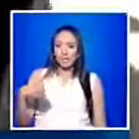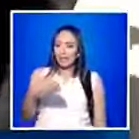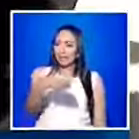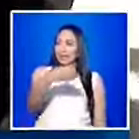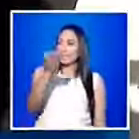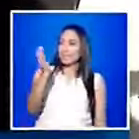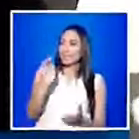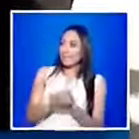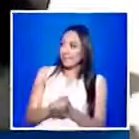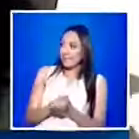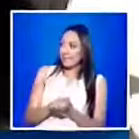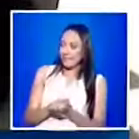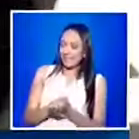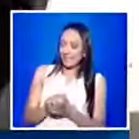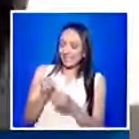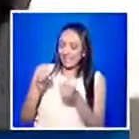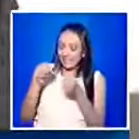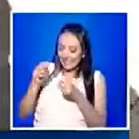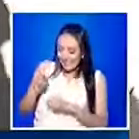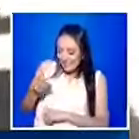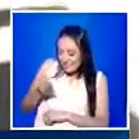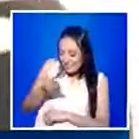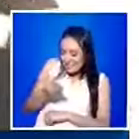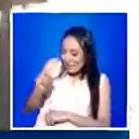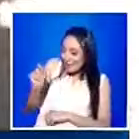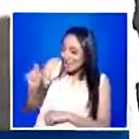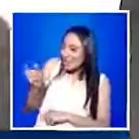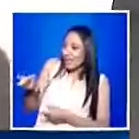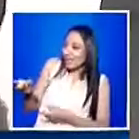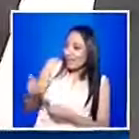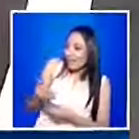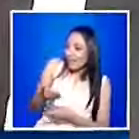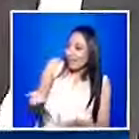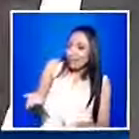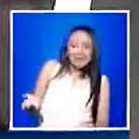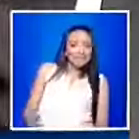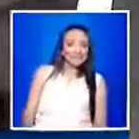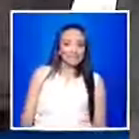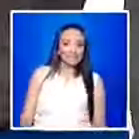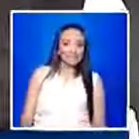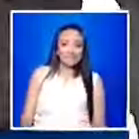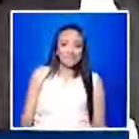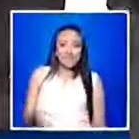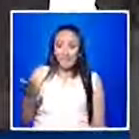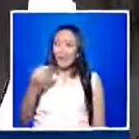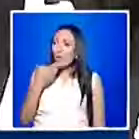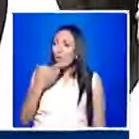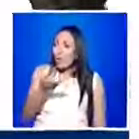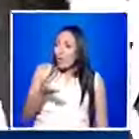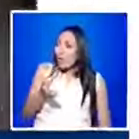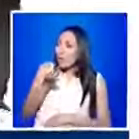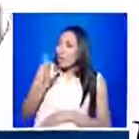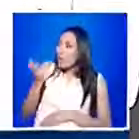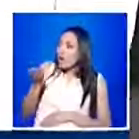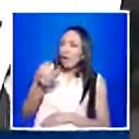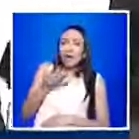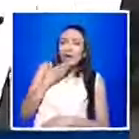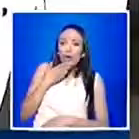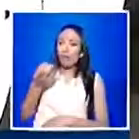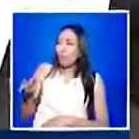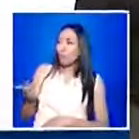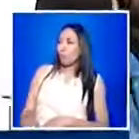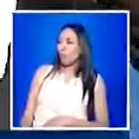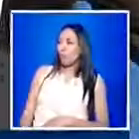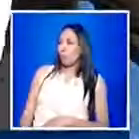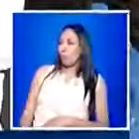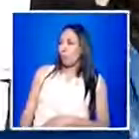vecina. Con Willy y Willy ya viene trayéndose la vecina. Miren que los vecinos hasta tienen que tomar con humor la desgracia que les pasa todos